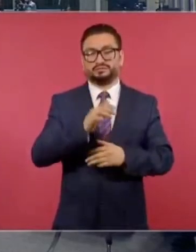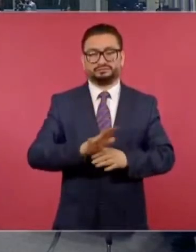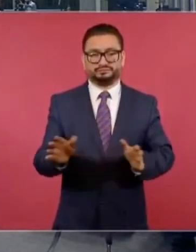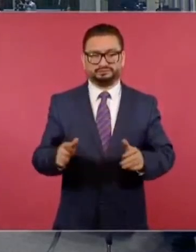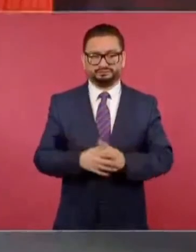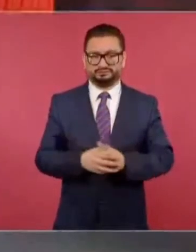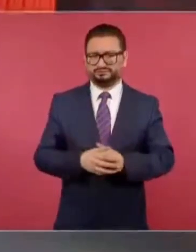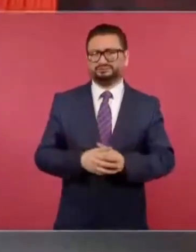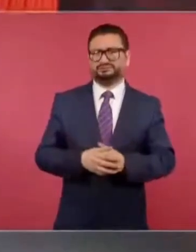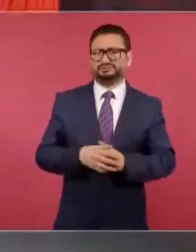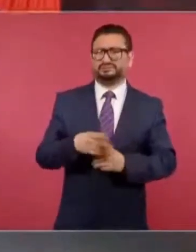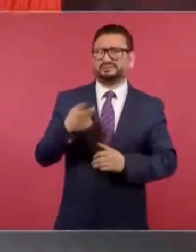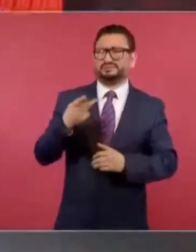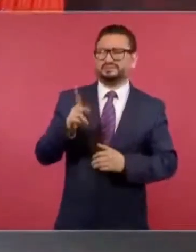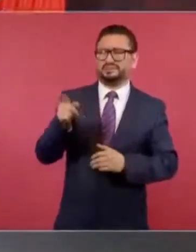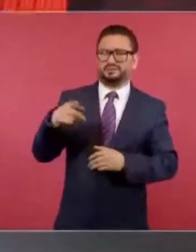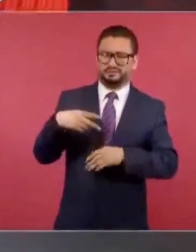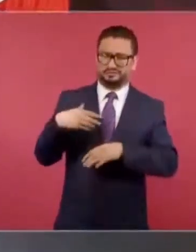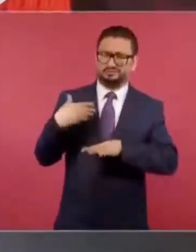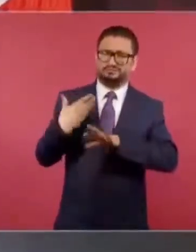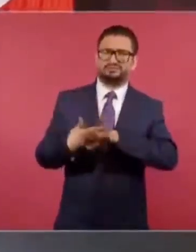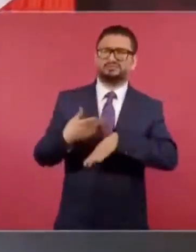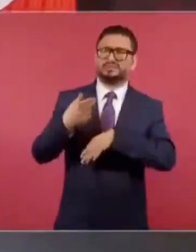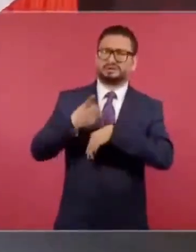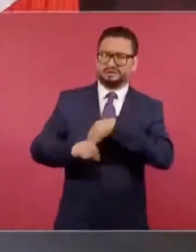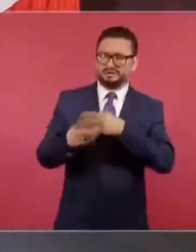Pero, ¿y el daño